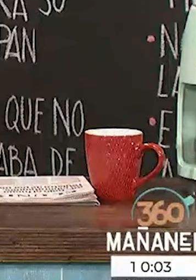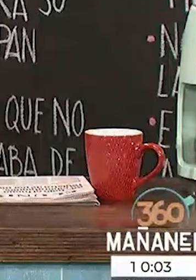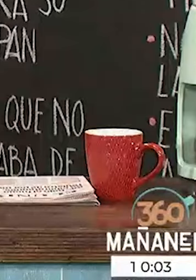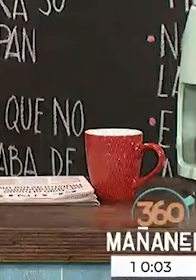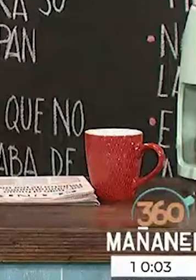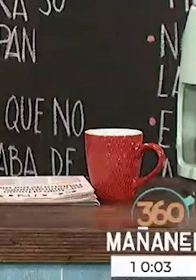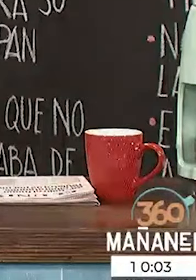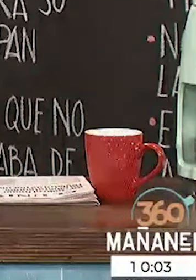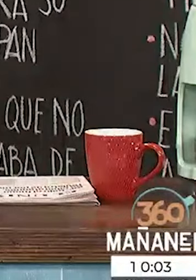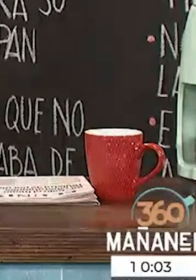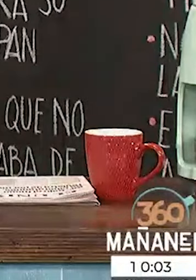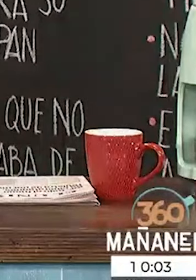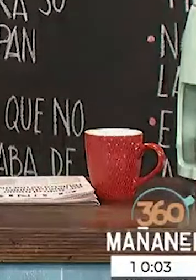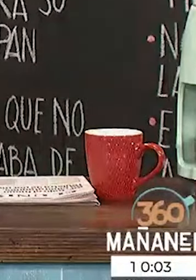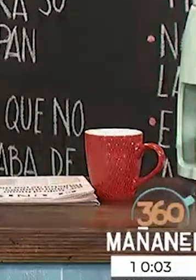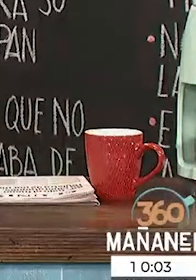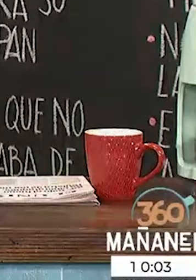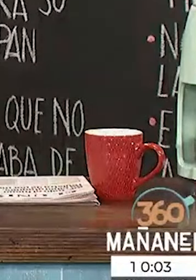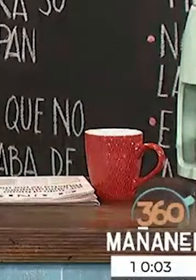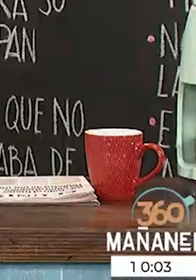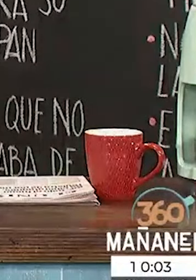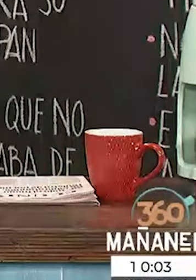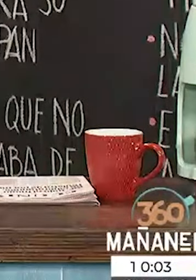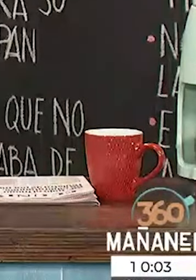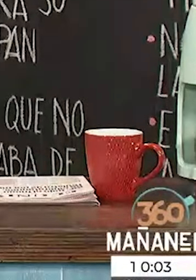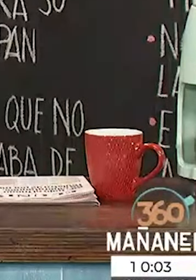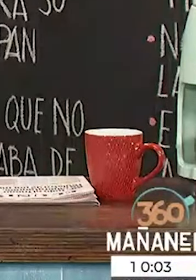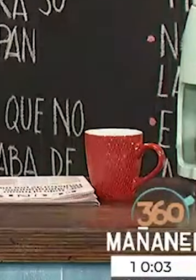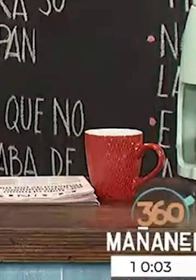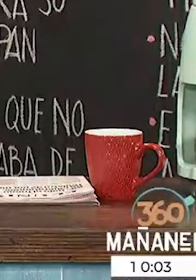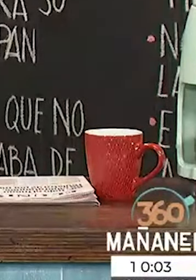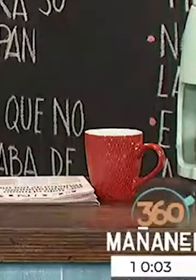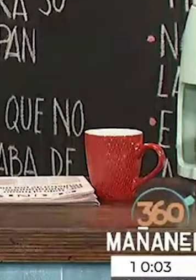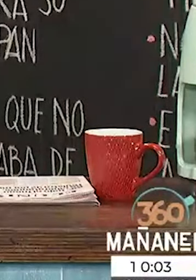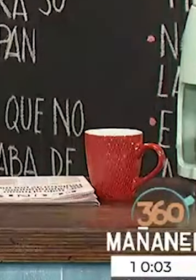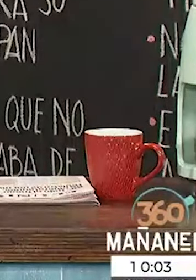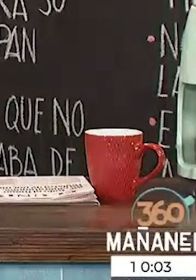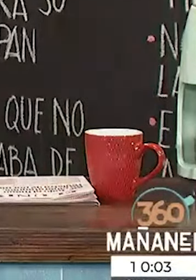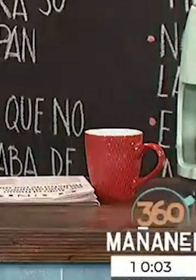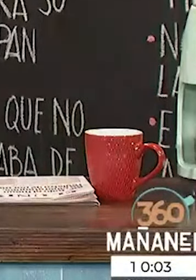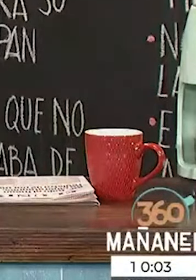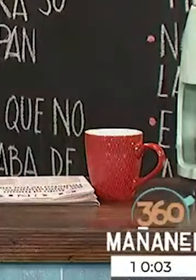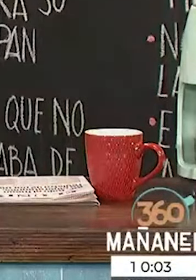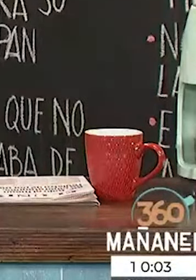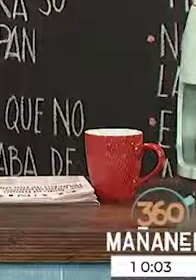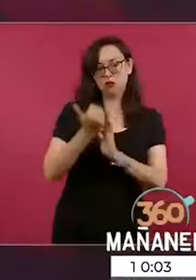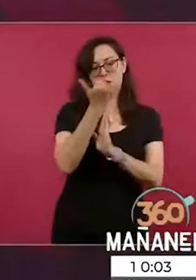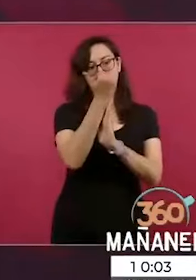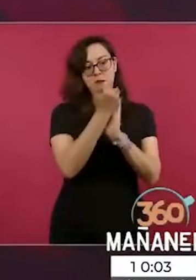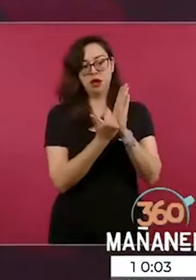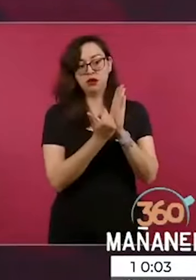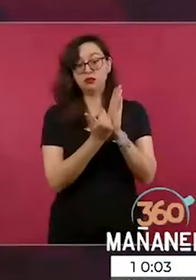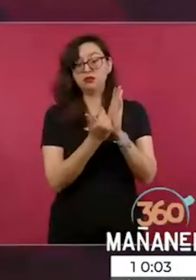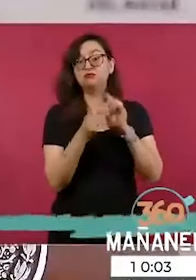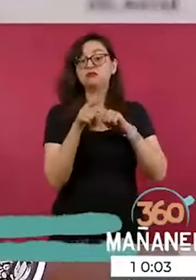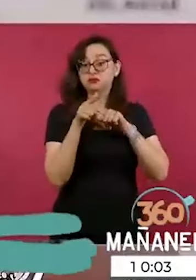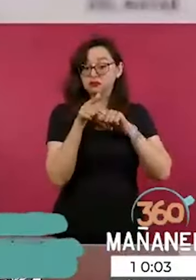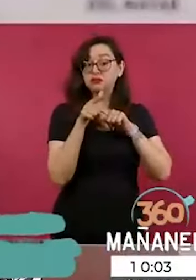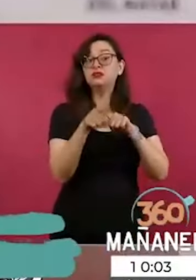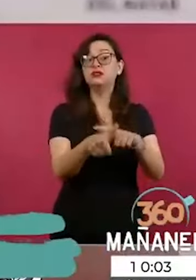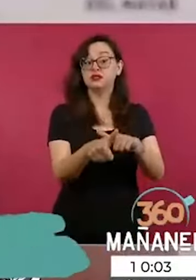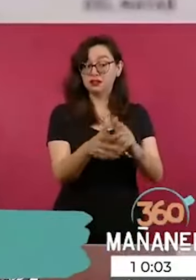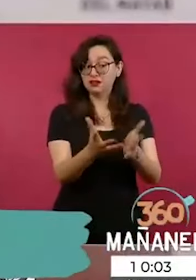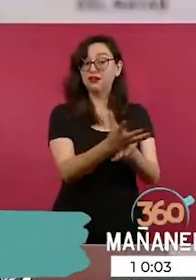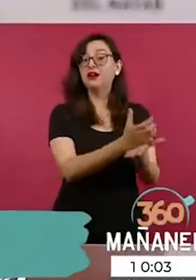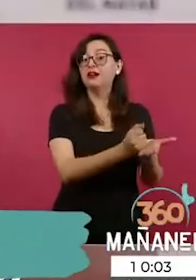bien con la próxima presidenta ahí la dejamos vamos a escuchar lo que dice López Obrador hoy